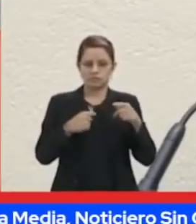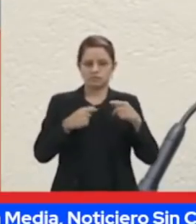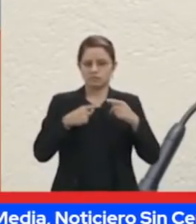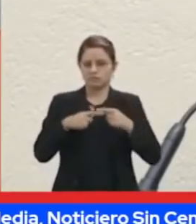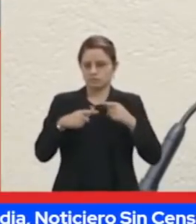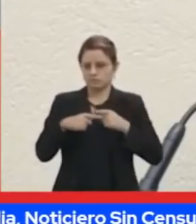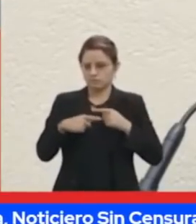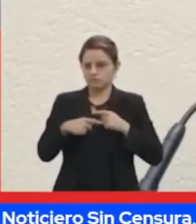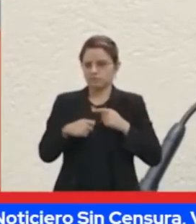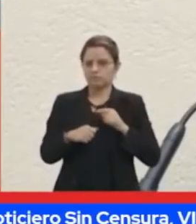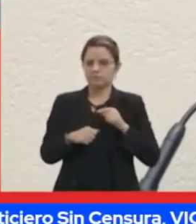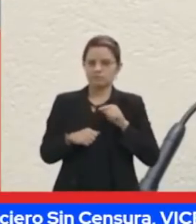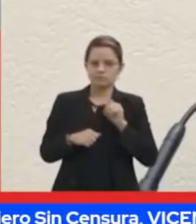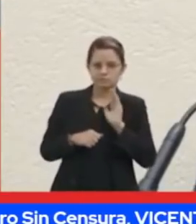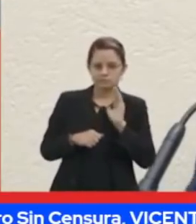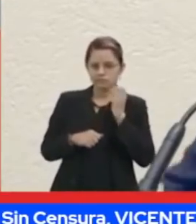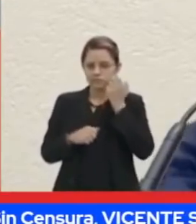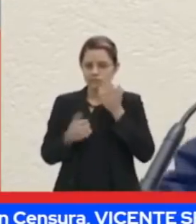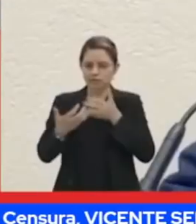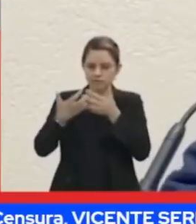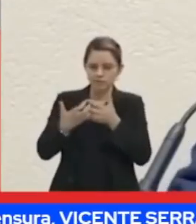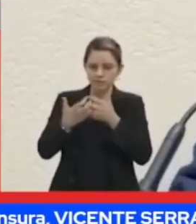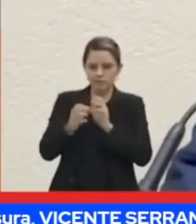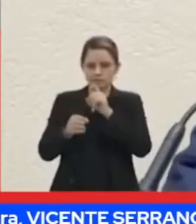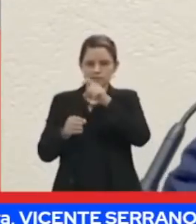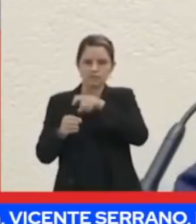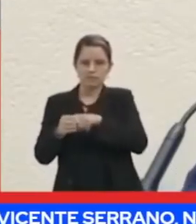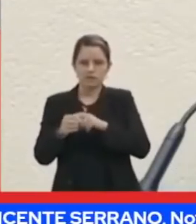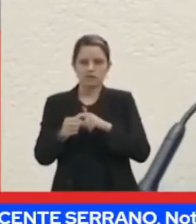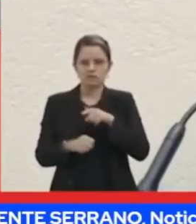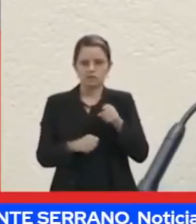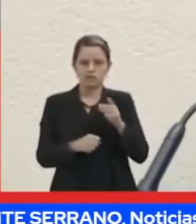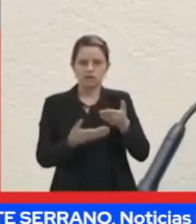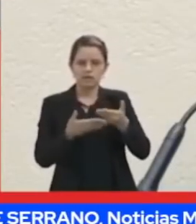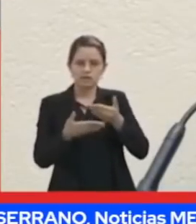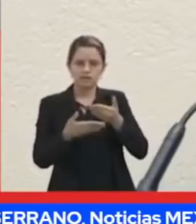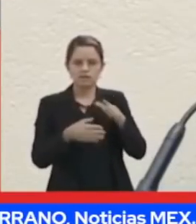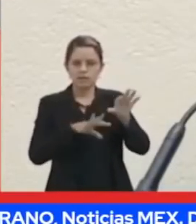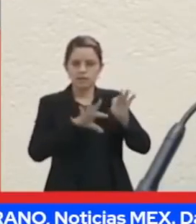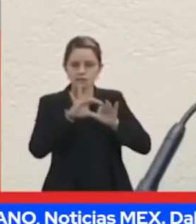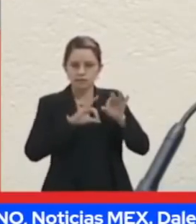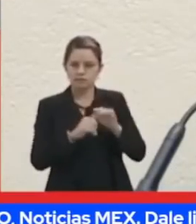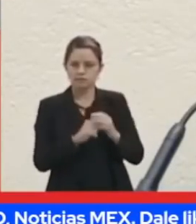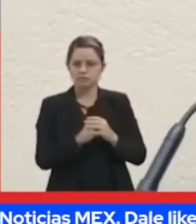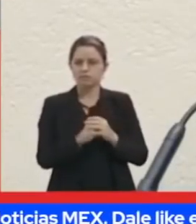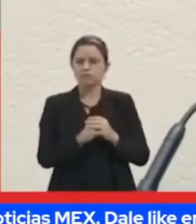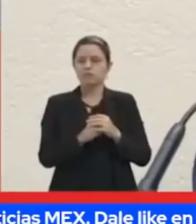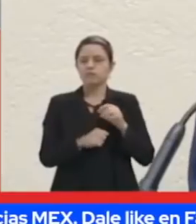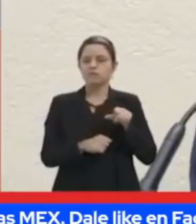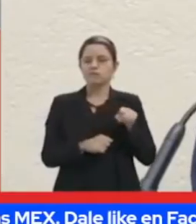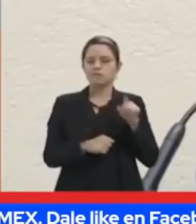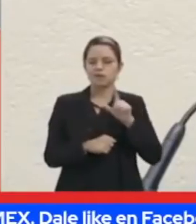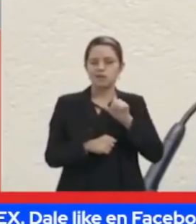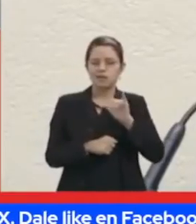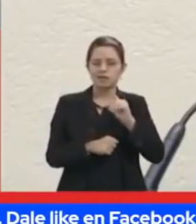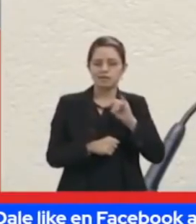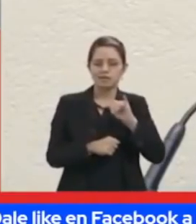aconsejan las mejores prácticas hay otros ámbitos de la administración pública en donde las licitaciones